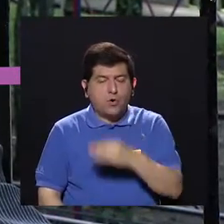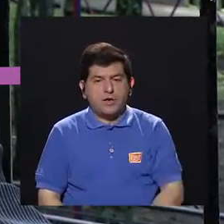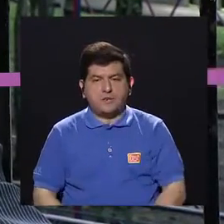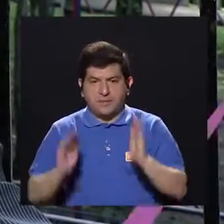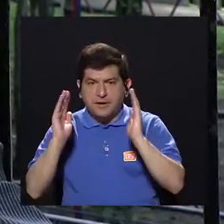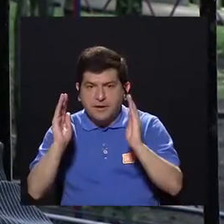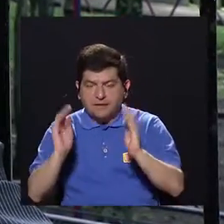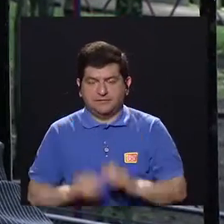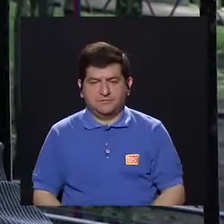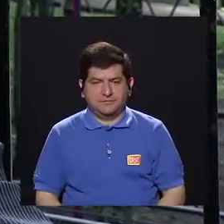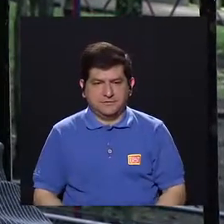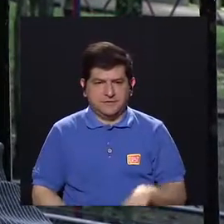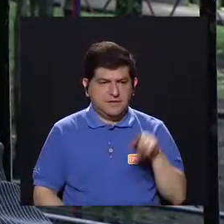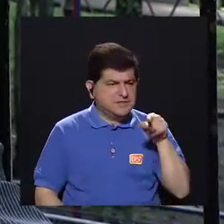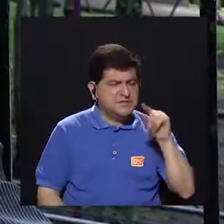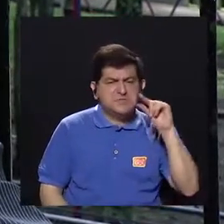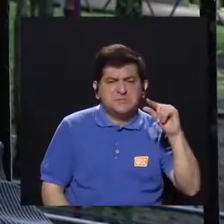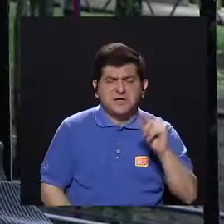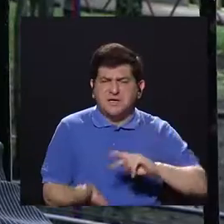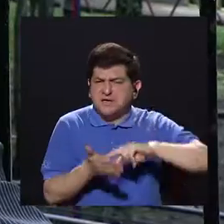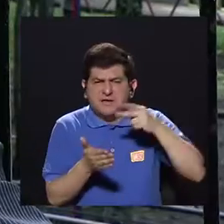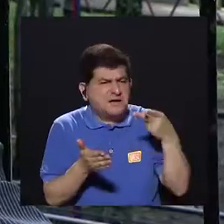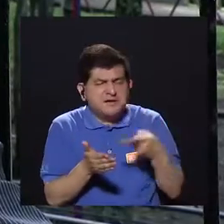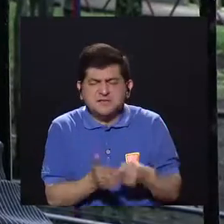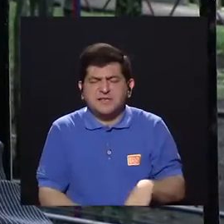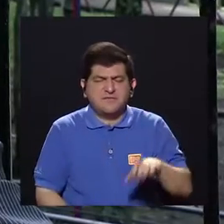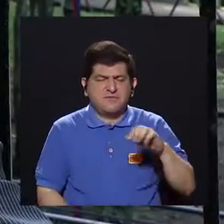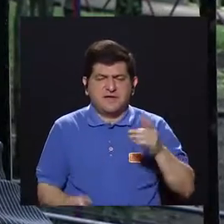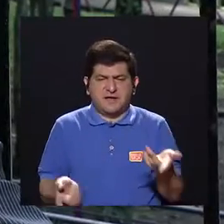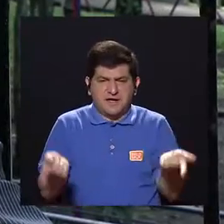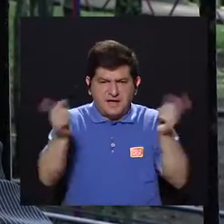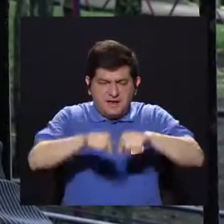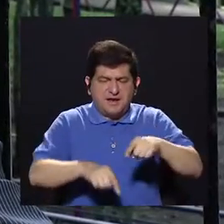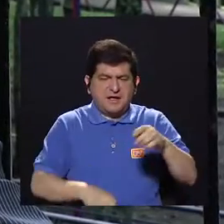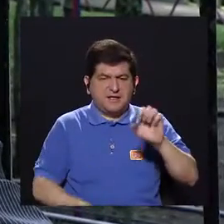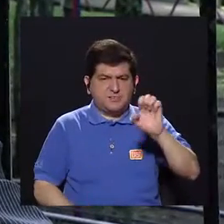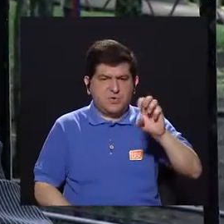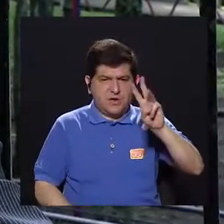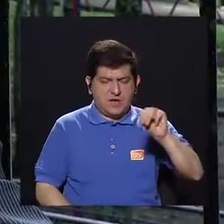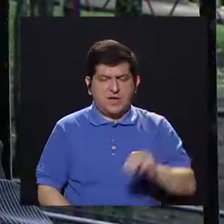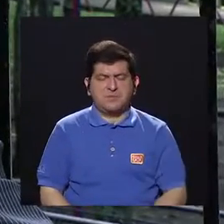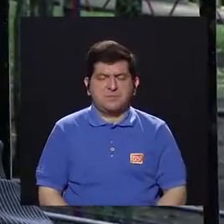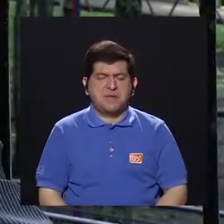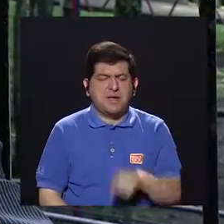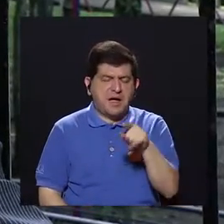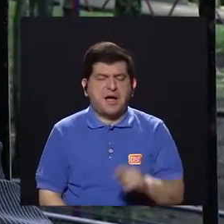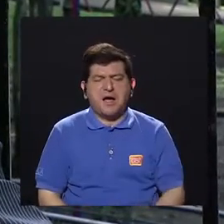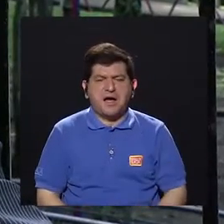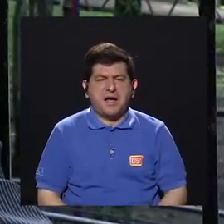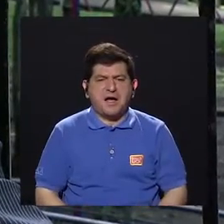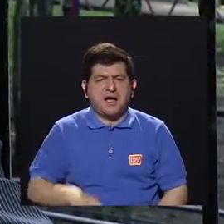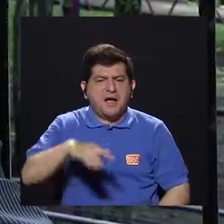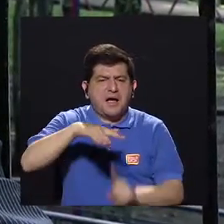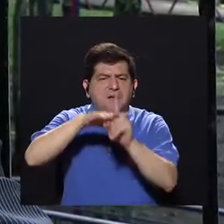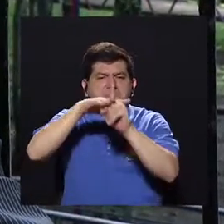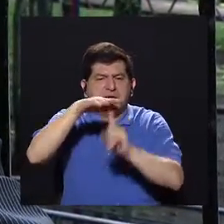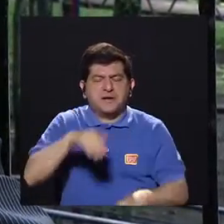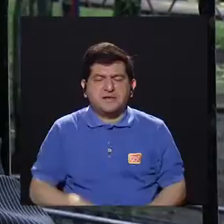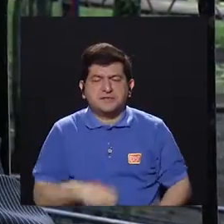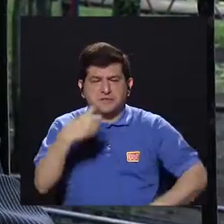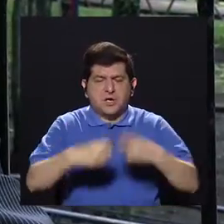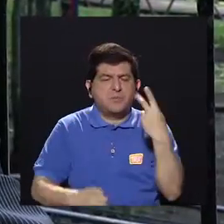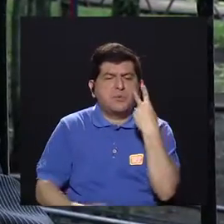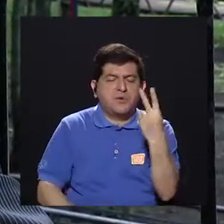esclerosis múltiple? Se me duerme una parte del cuerpo y se me quita. Puedo tener un trastorno visual y se me quita. Me dio un brote ahora y me dio el siguiente